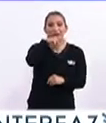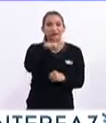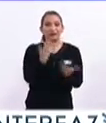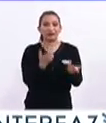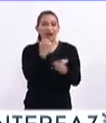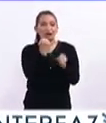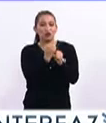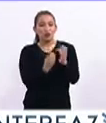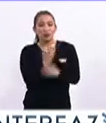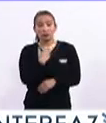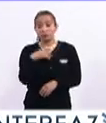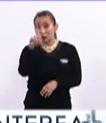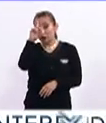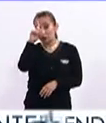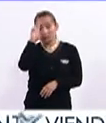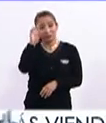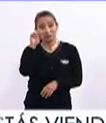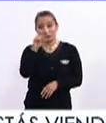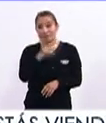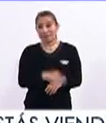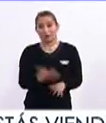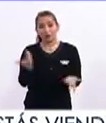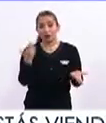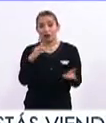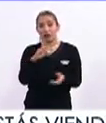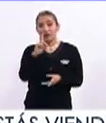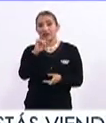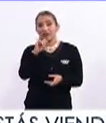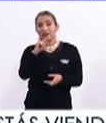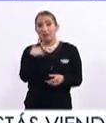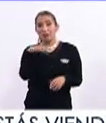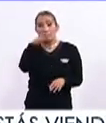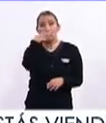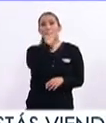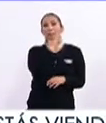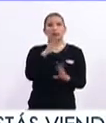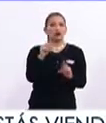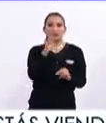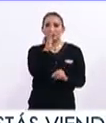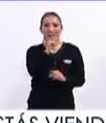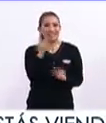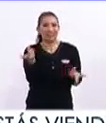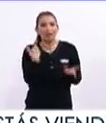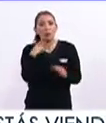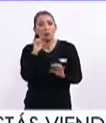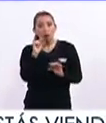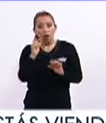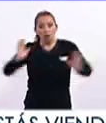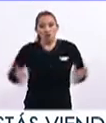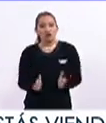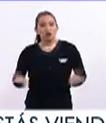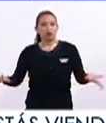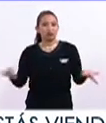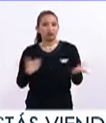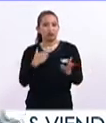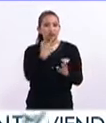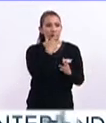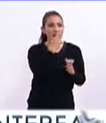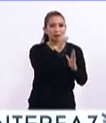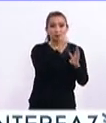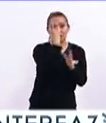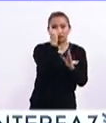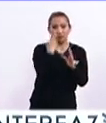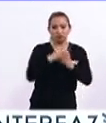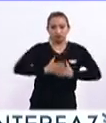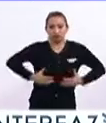Navidad y etcétera? Okay, la recomendación es que no se hagan este tipo de estrategias para buscar bajar rápido todo lo que se ganó en este mes de